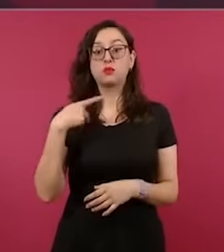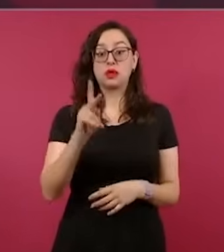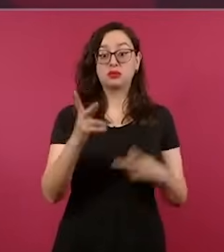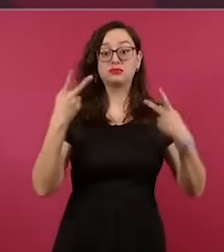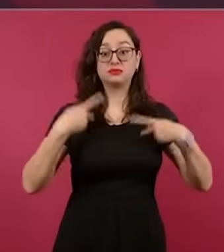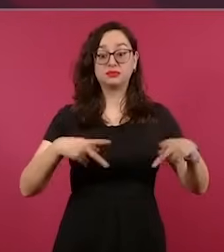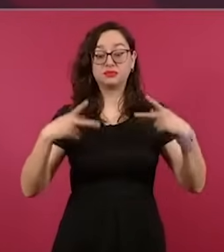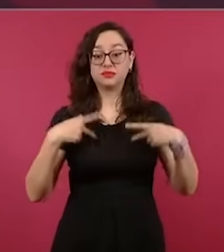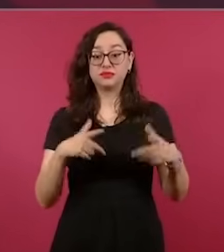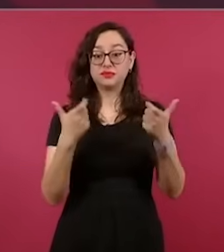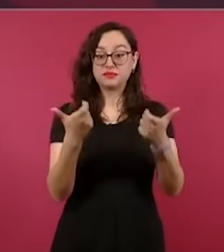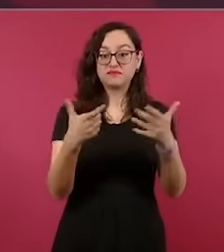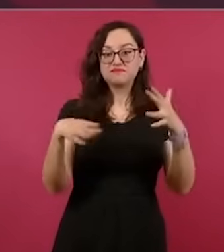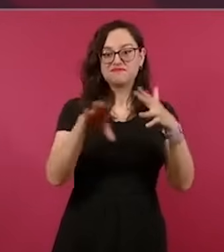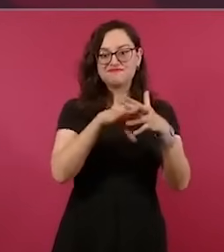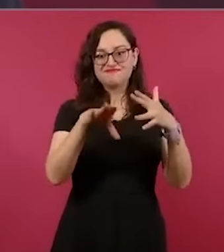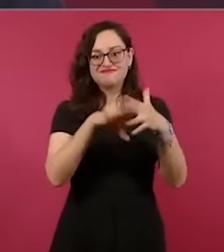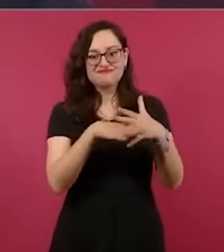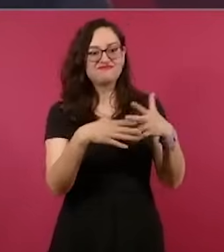Son